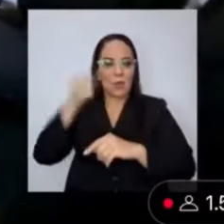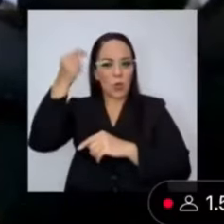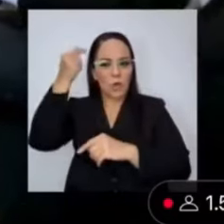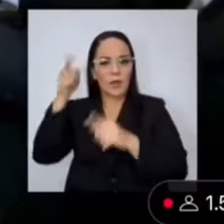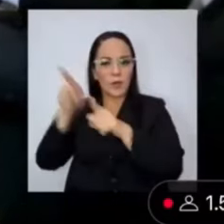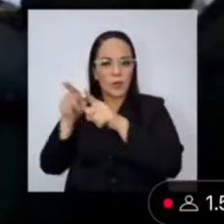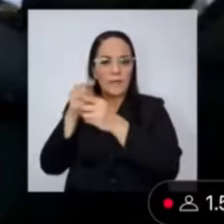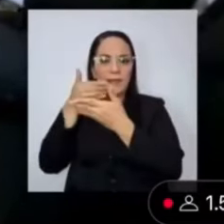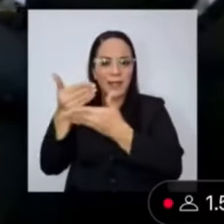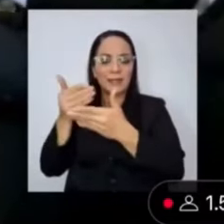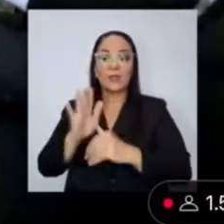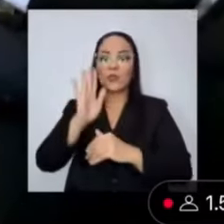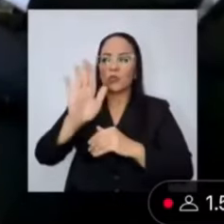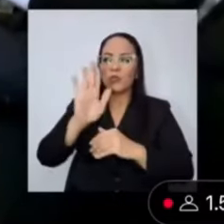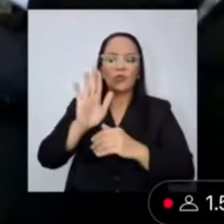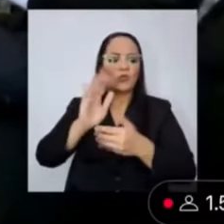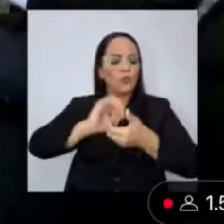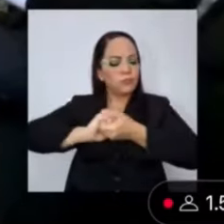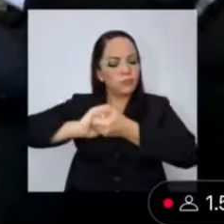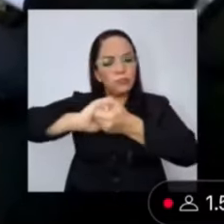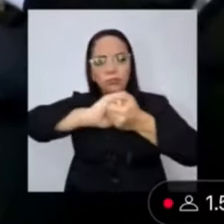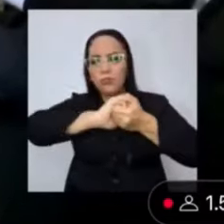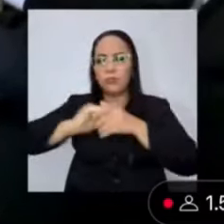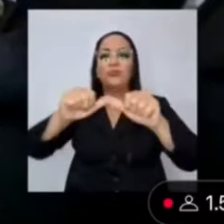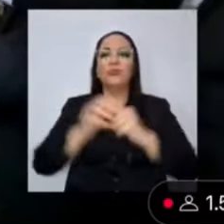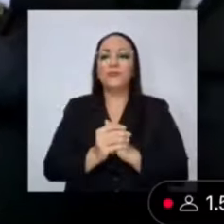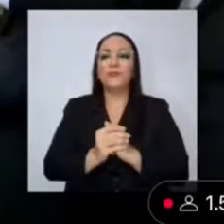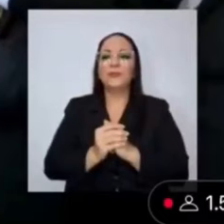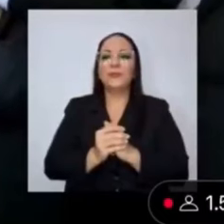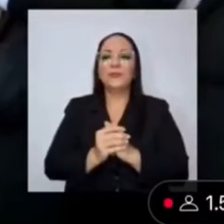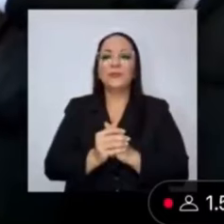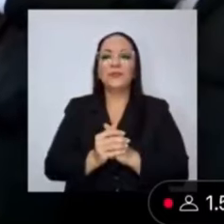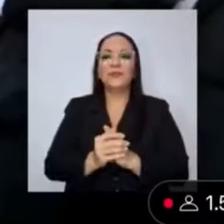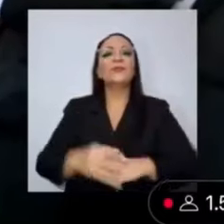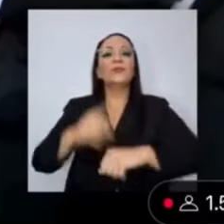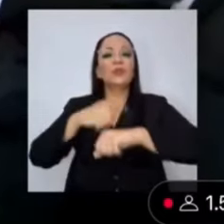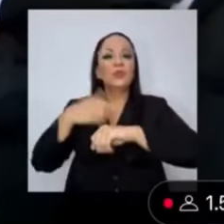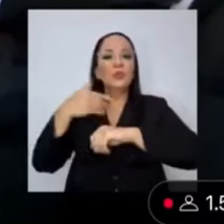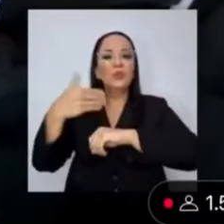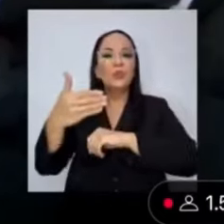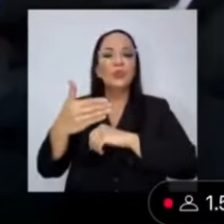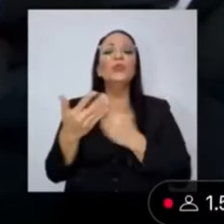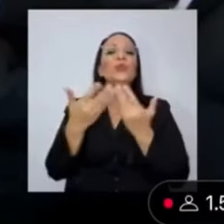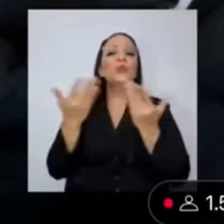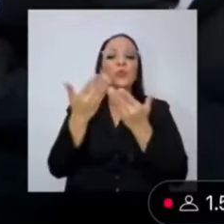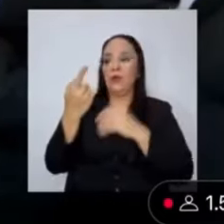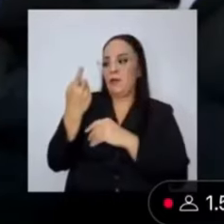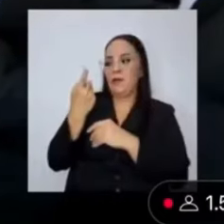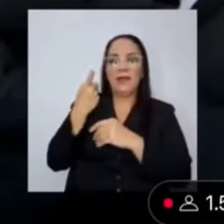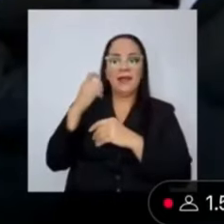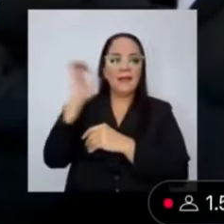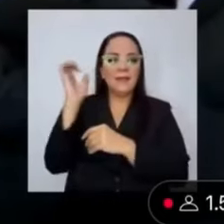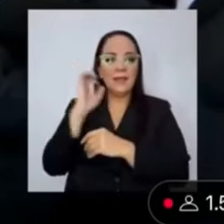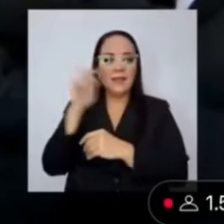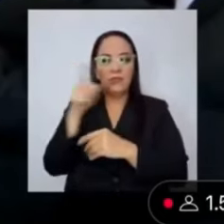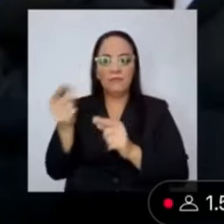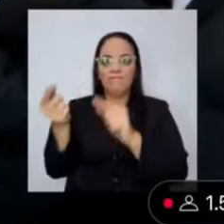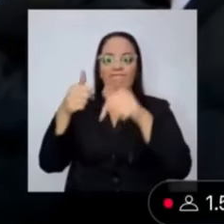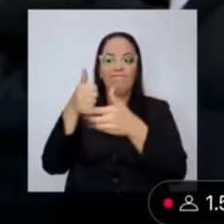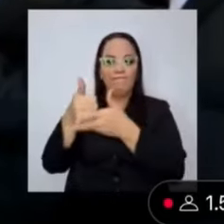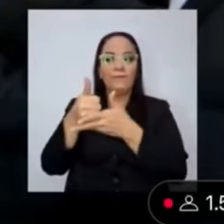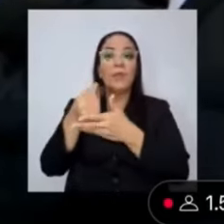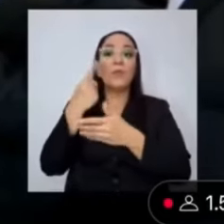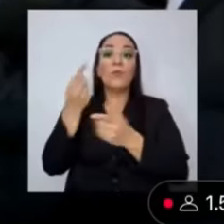su incansable solidaridad y durante la reciente emergencia causada por